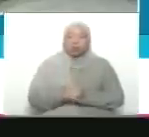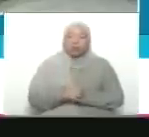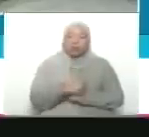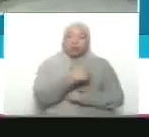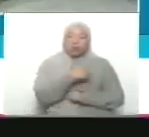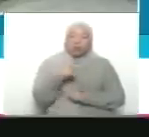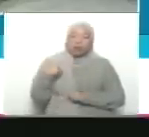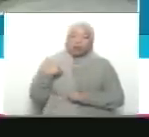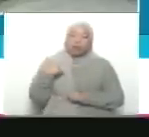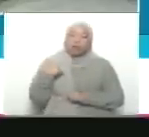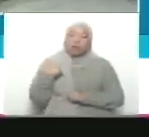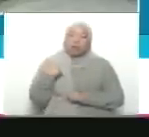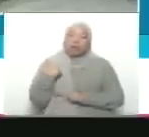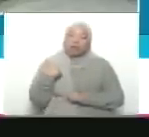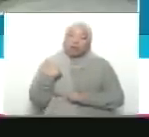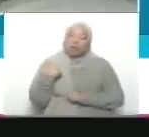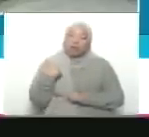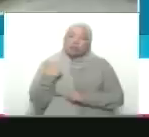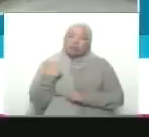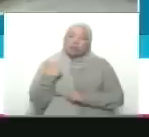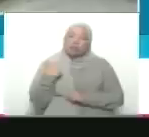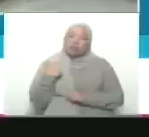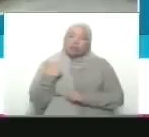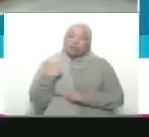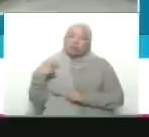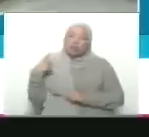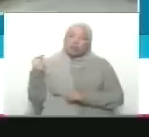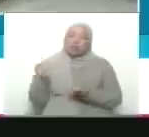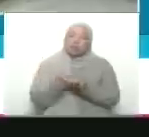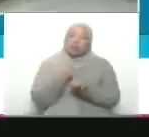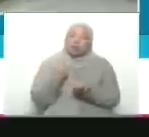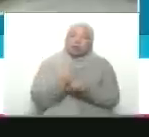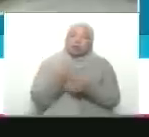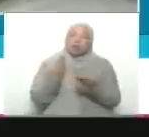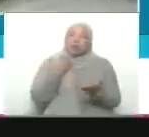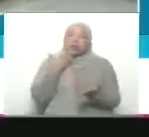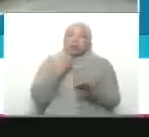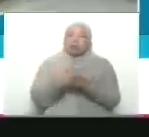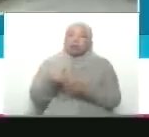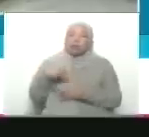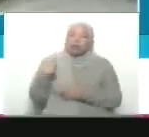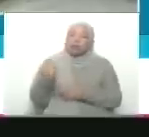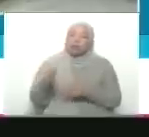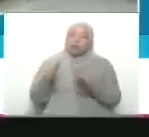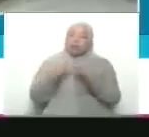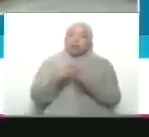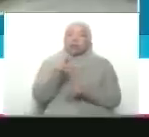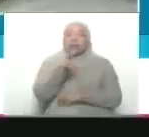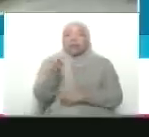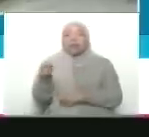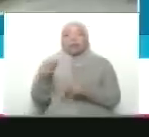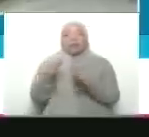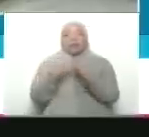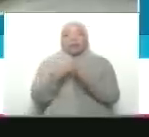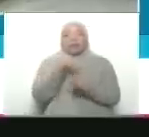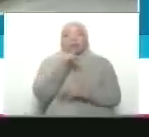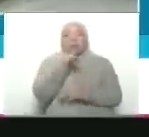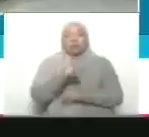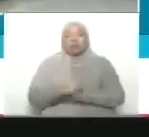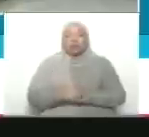quiero villarruel cuando se vayan a entregar las próximas viviendas las 200 viviendas que